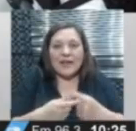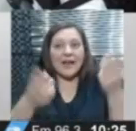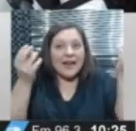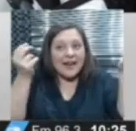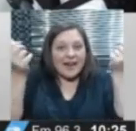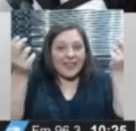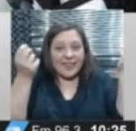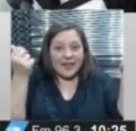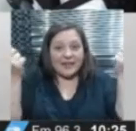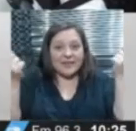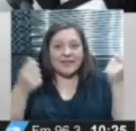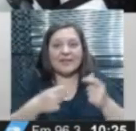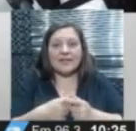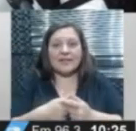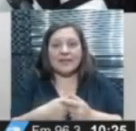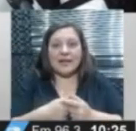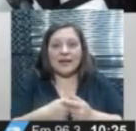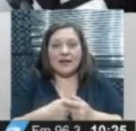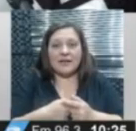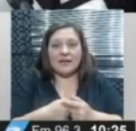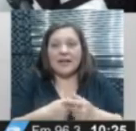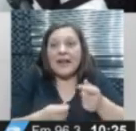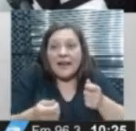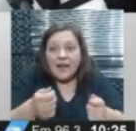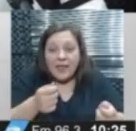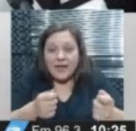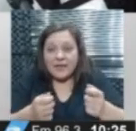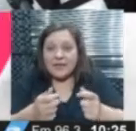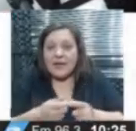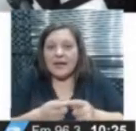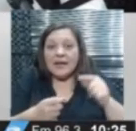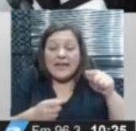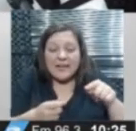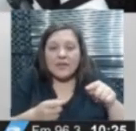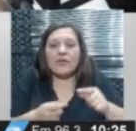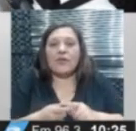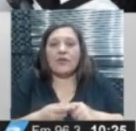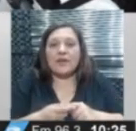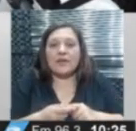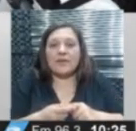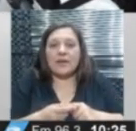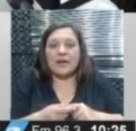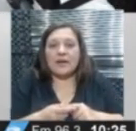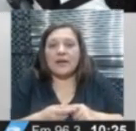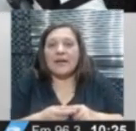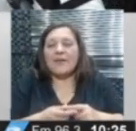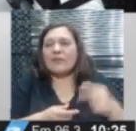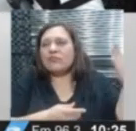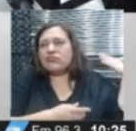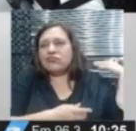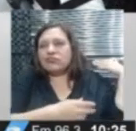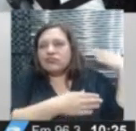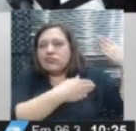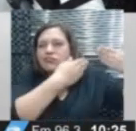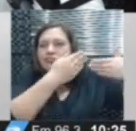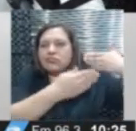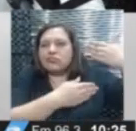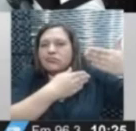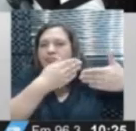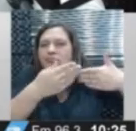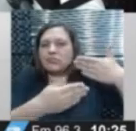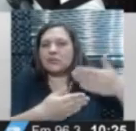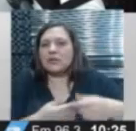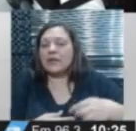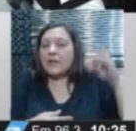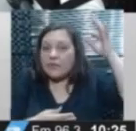vamos a las bases no olvidamos la Claro porque es es la forma de entender las luchas de hoy y es la